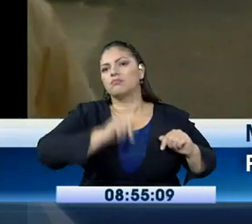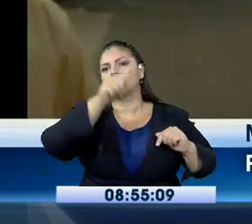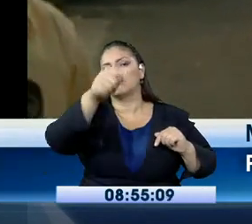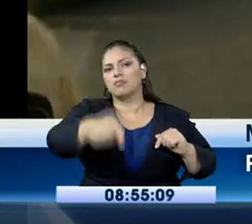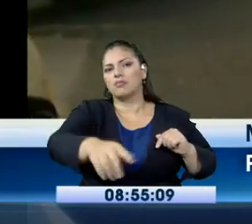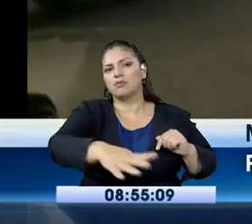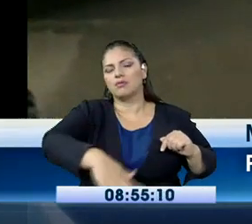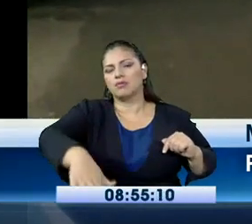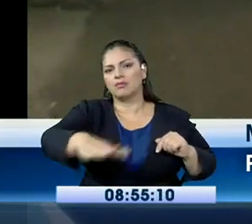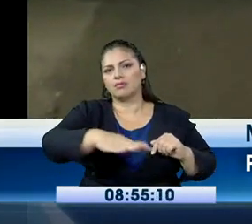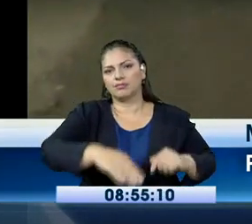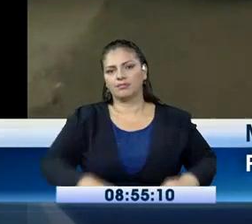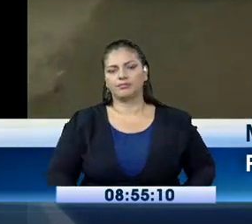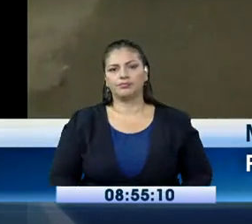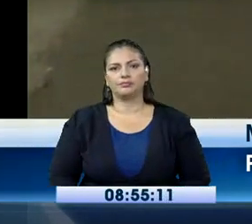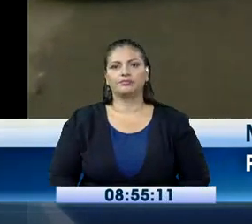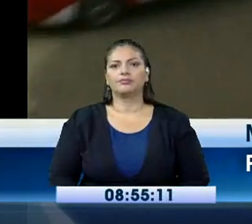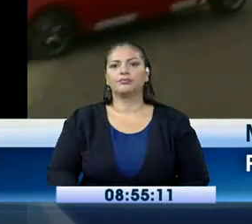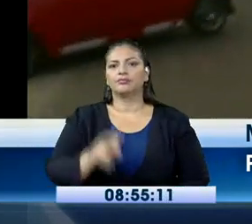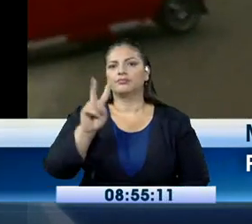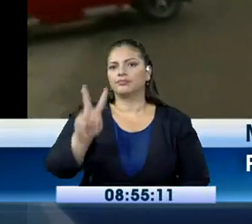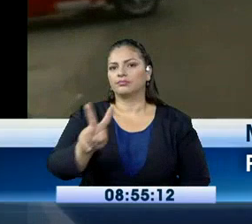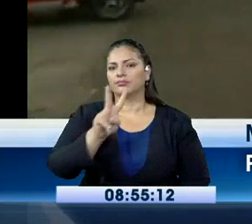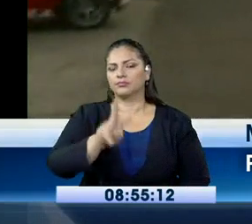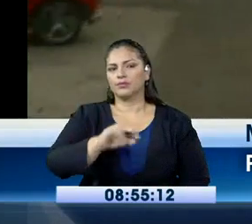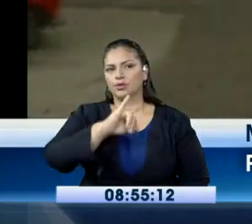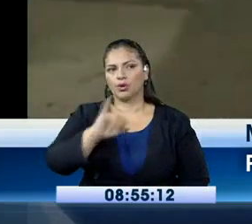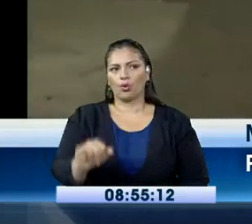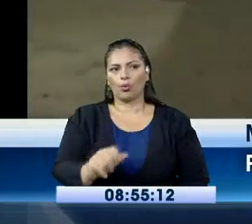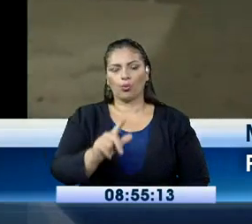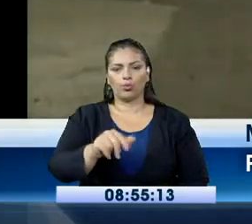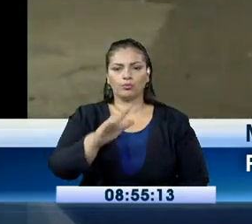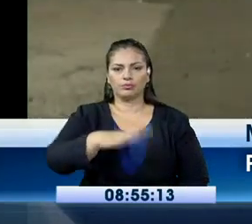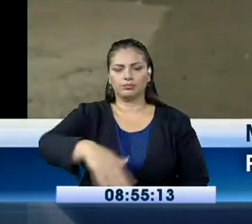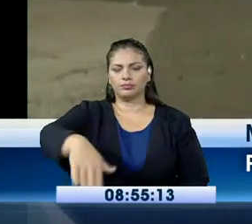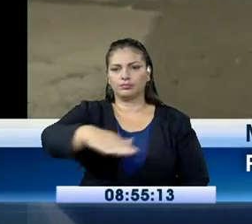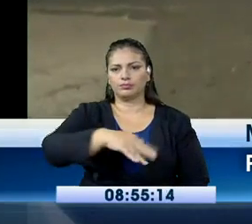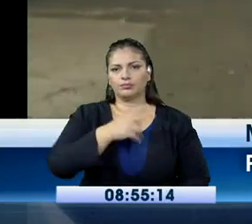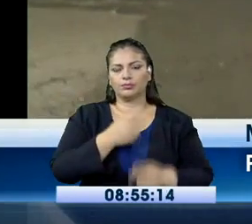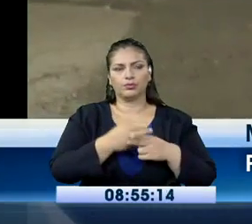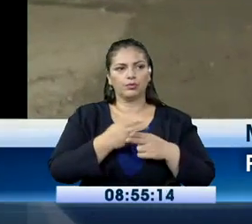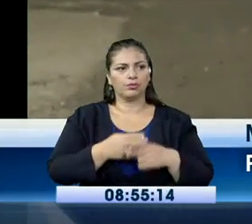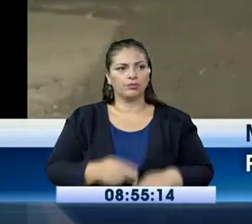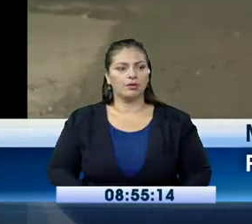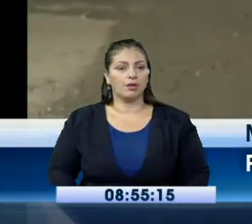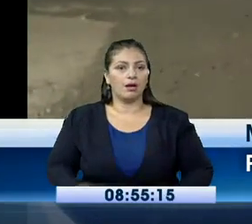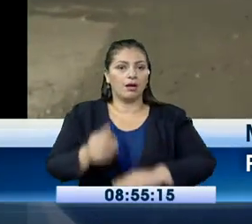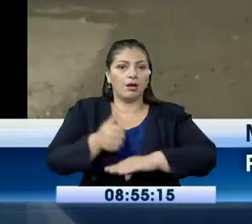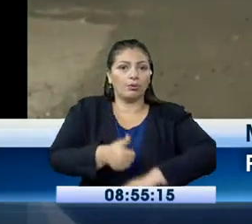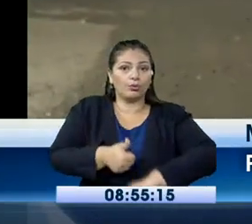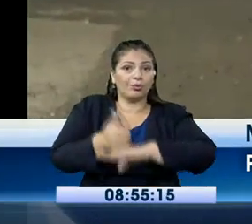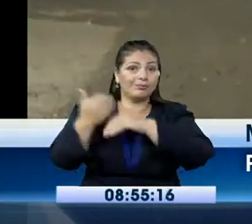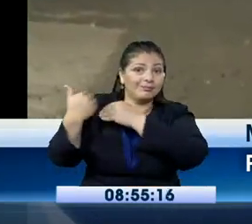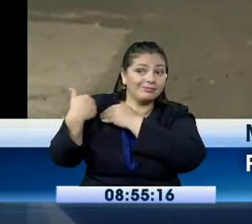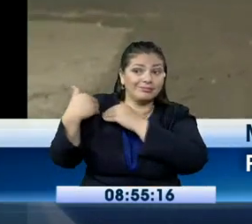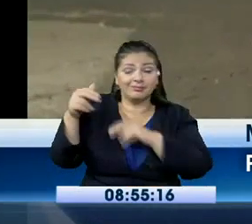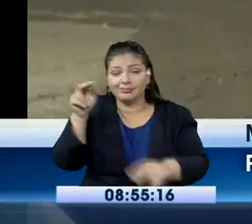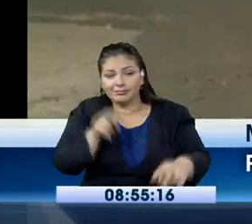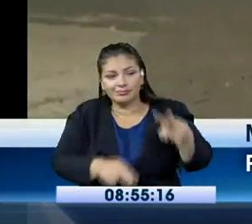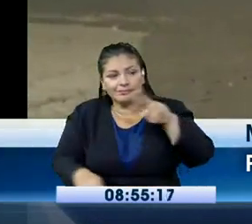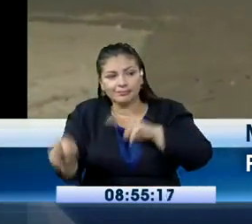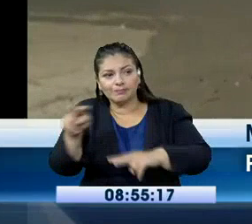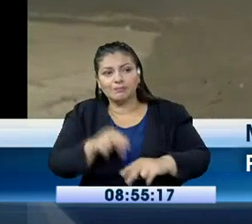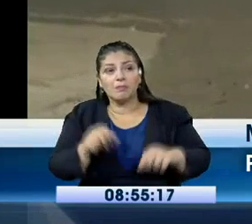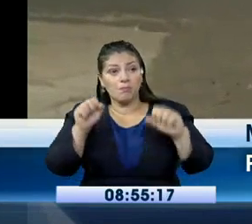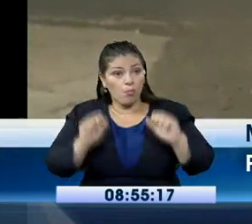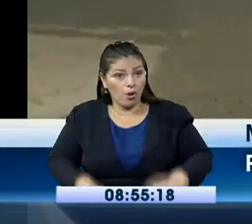y 22 de julio. Que sean las autoridades competentes, en este caso, las que determinen si se